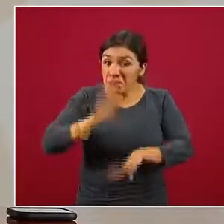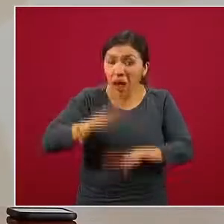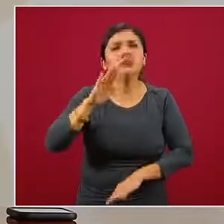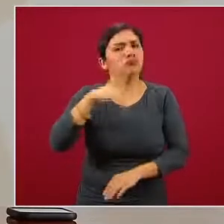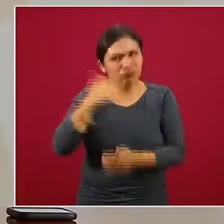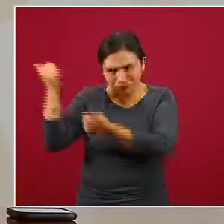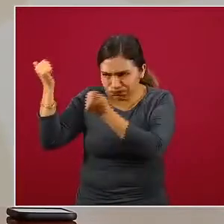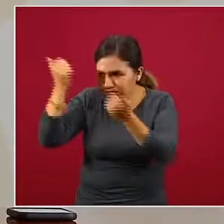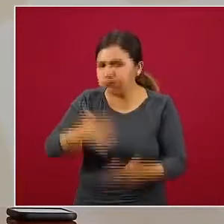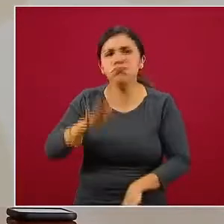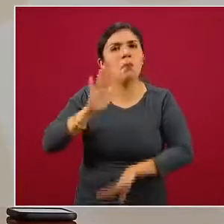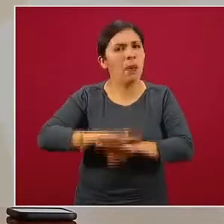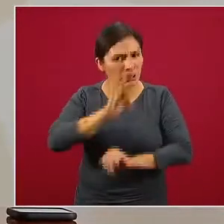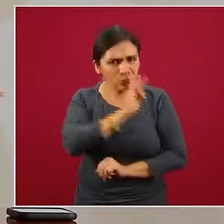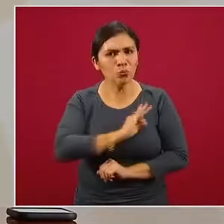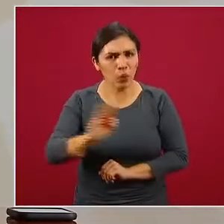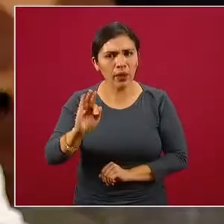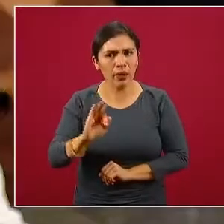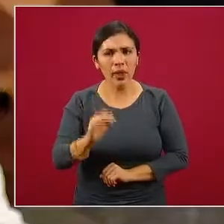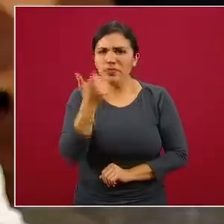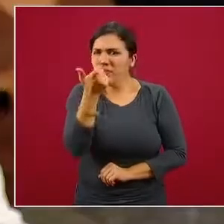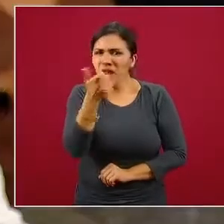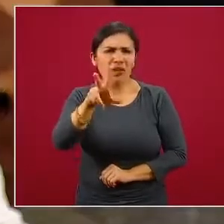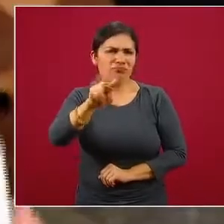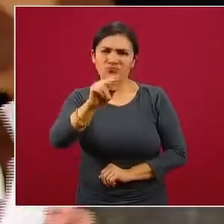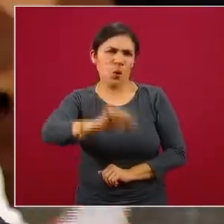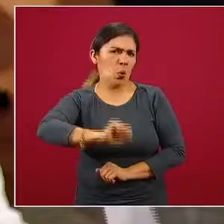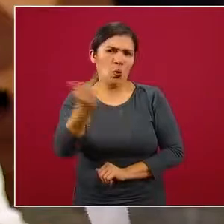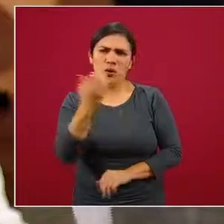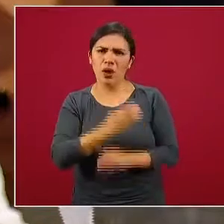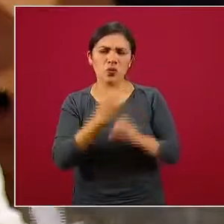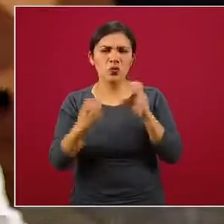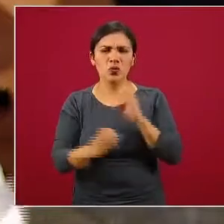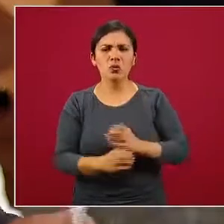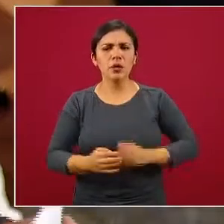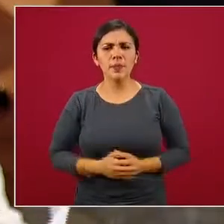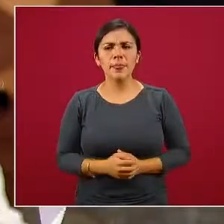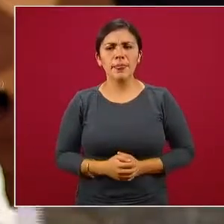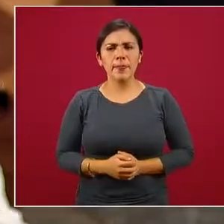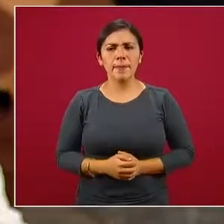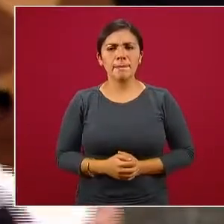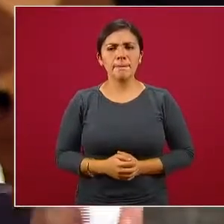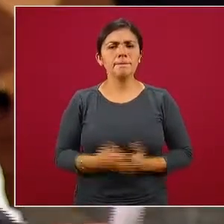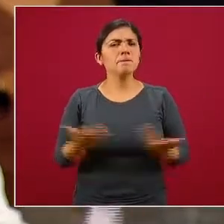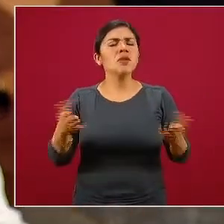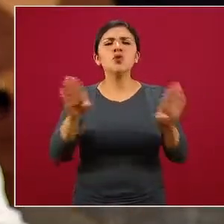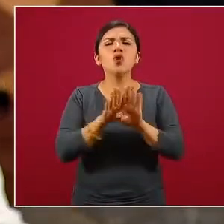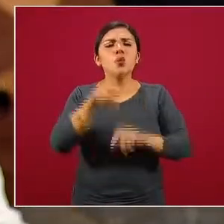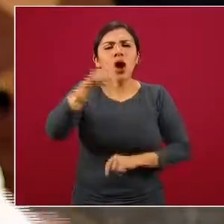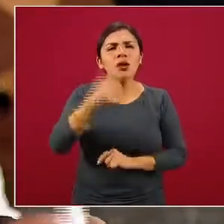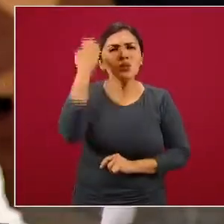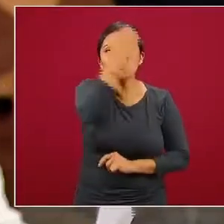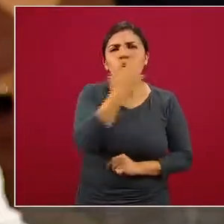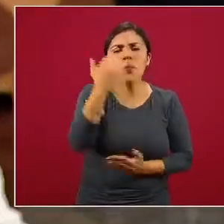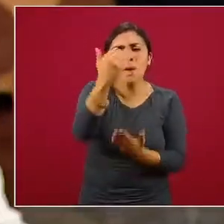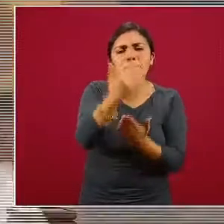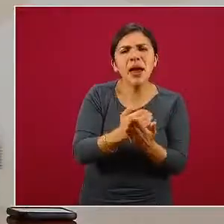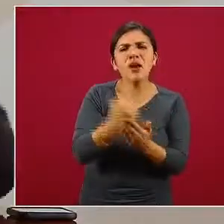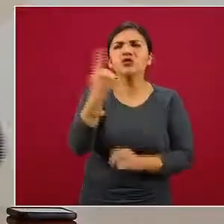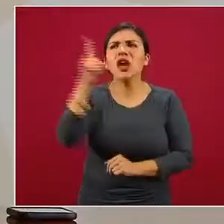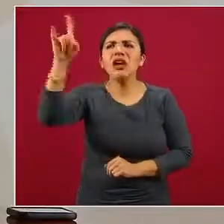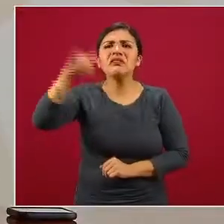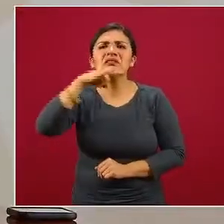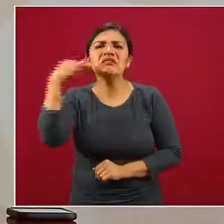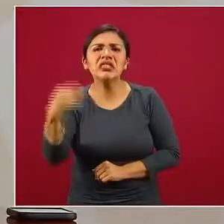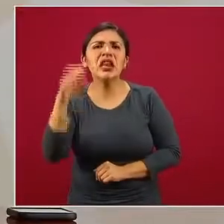más, compraremos 600,000 más. Pero no tiene nada que ver con eso. ¿En su opinión no hubo la necesidad de tantas pruebas como Chile, como Perú? Creo que necesitamos